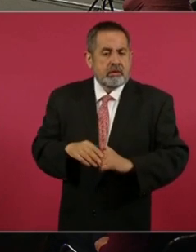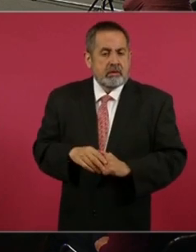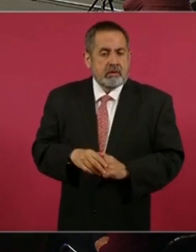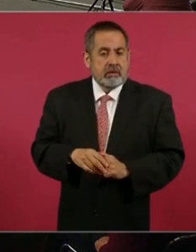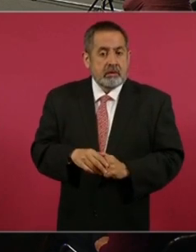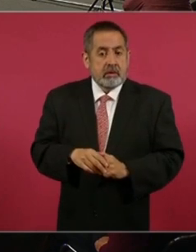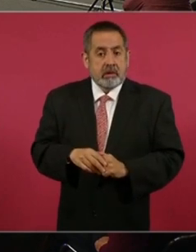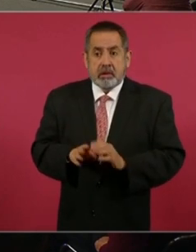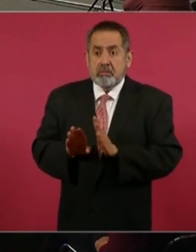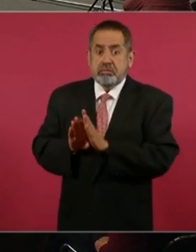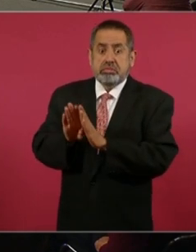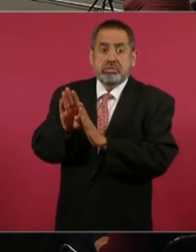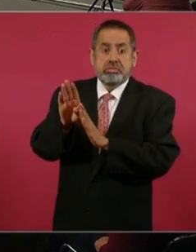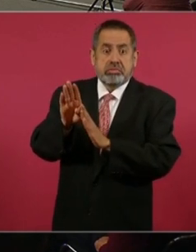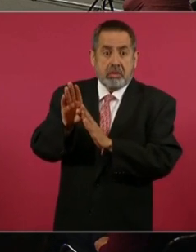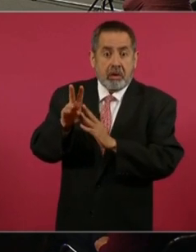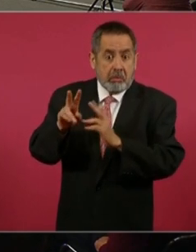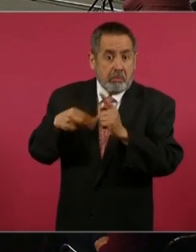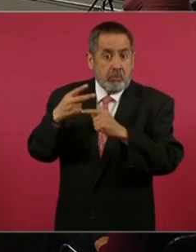Pero en vez de subir,